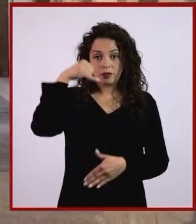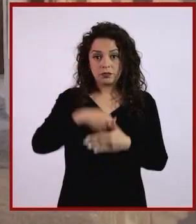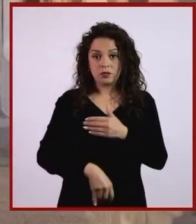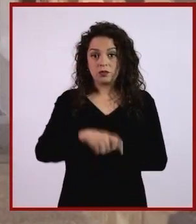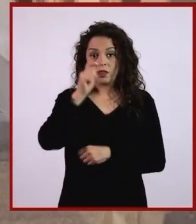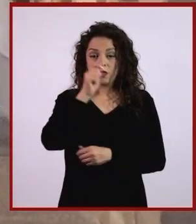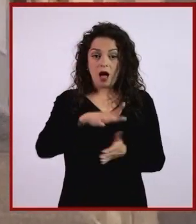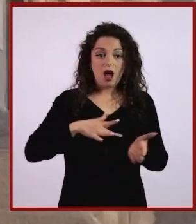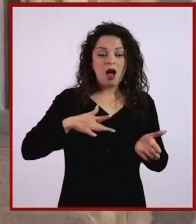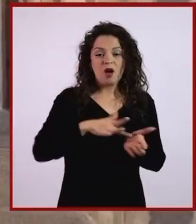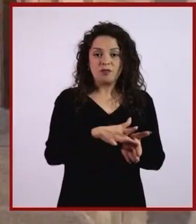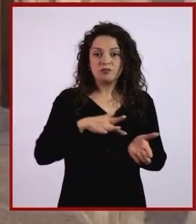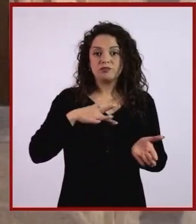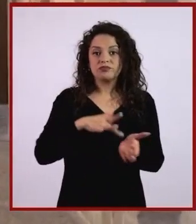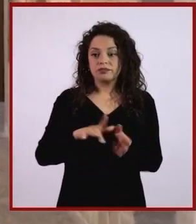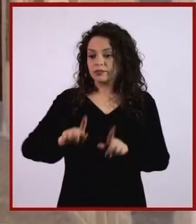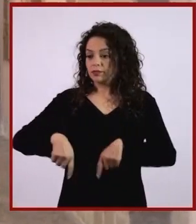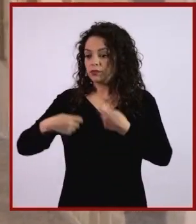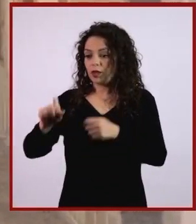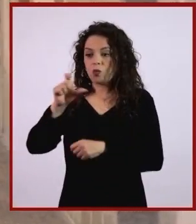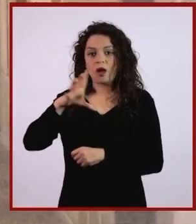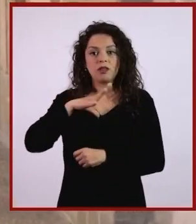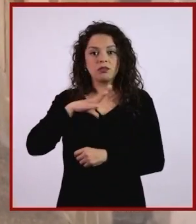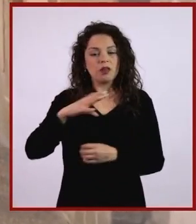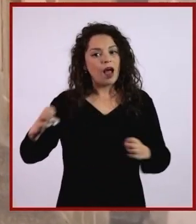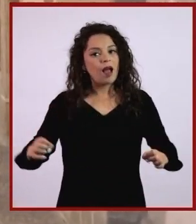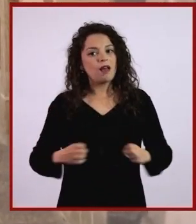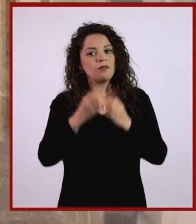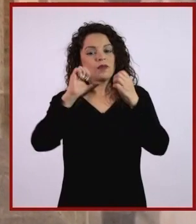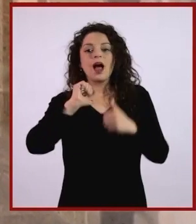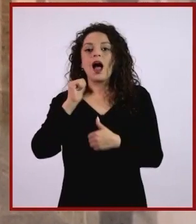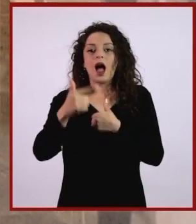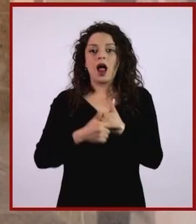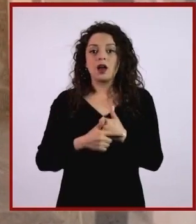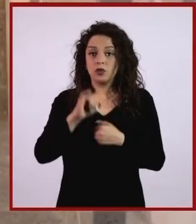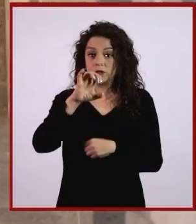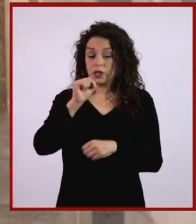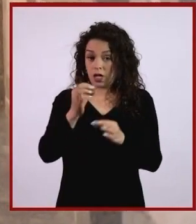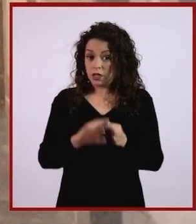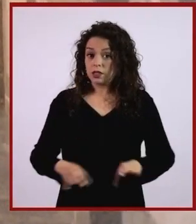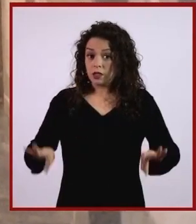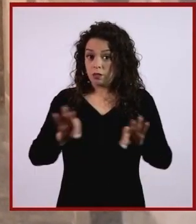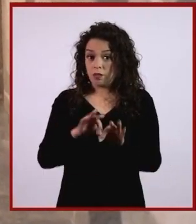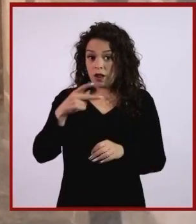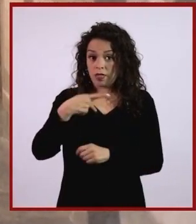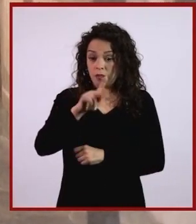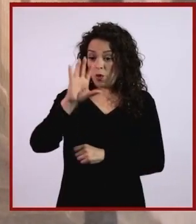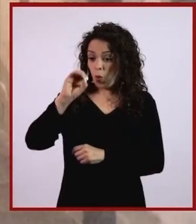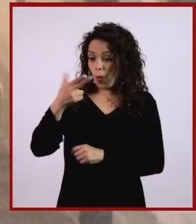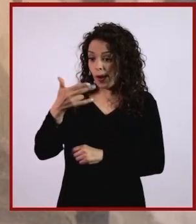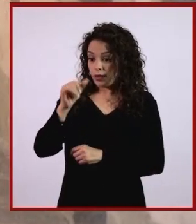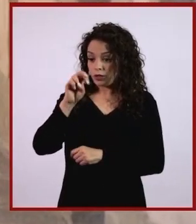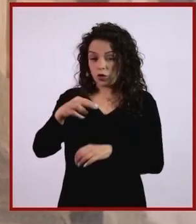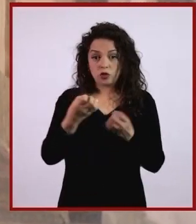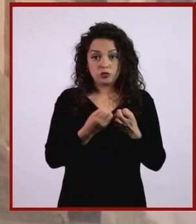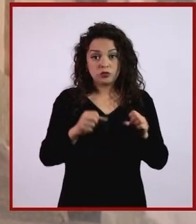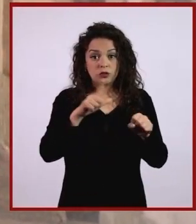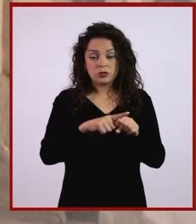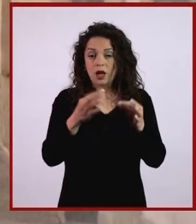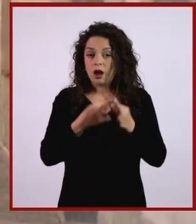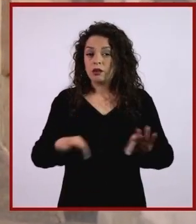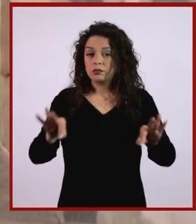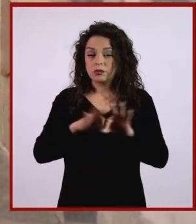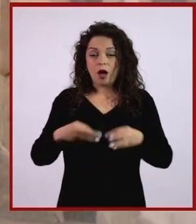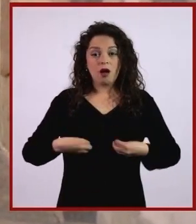más profundo que el apoyo y la ayuda que se pueda dar en casos de tragedia, que es importante, claro, pero la cohesión social abarca